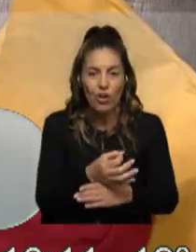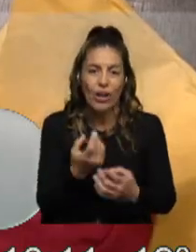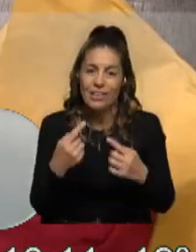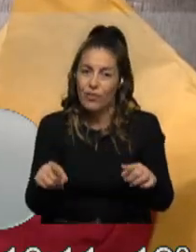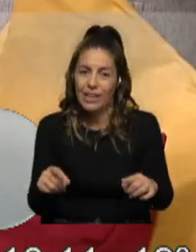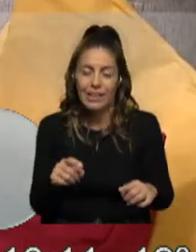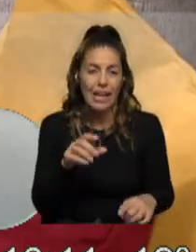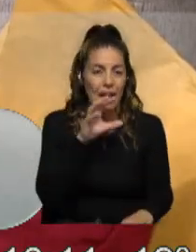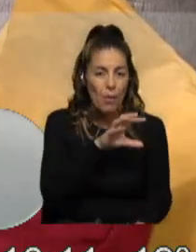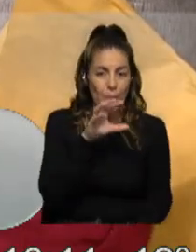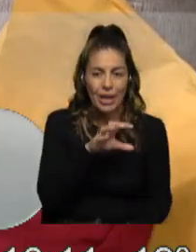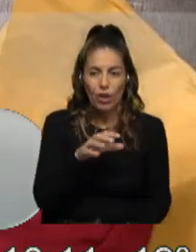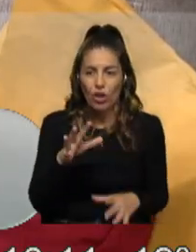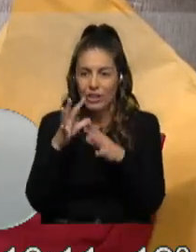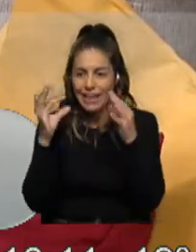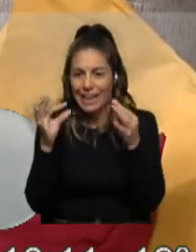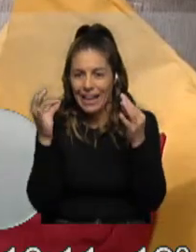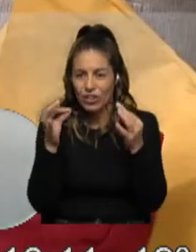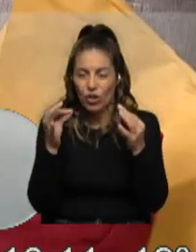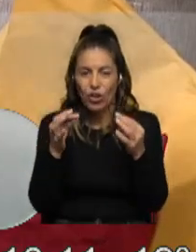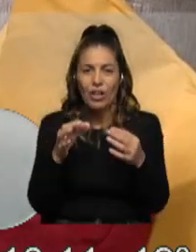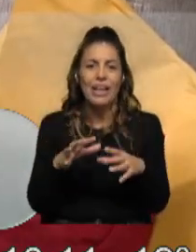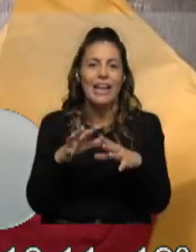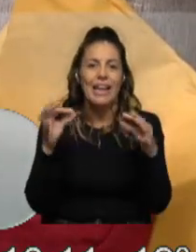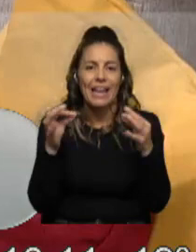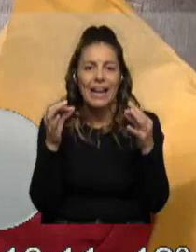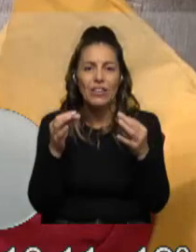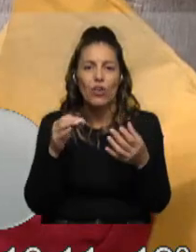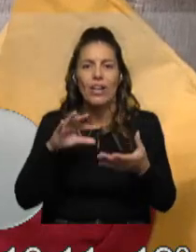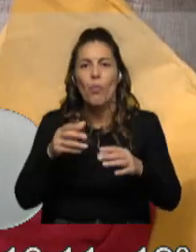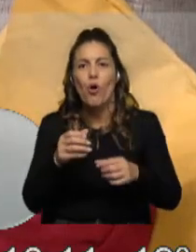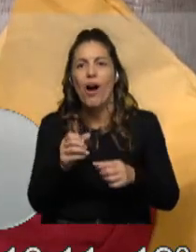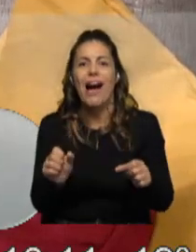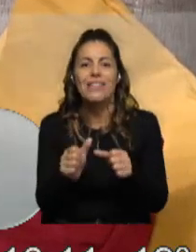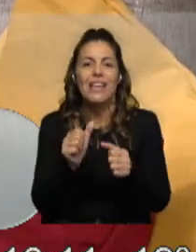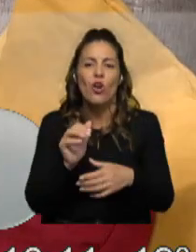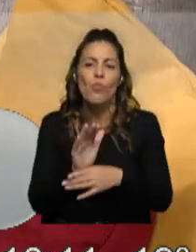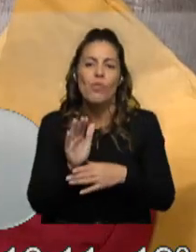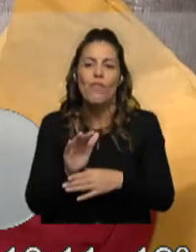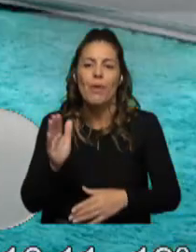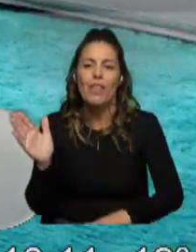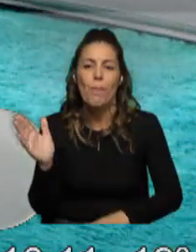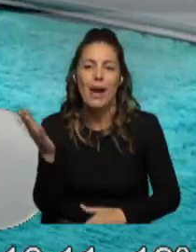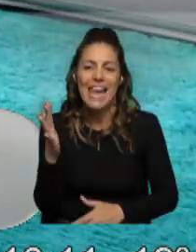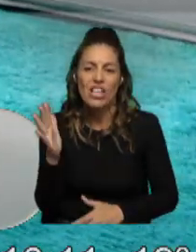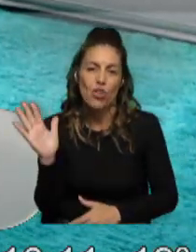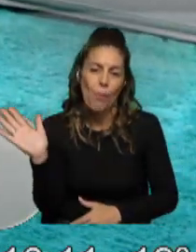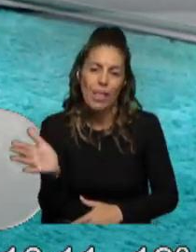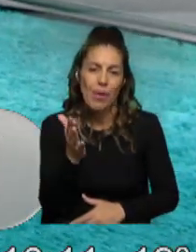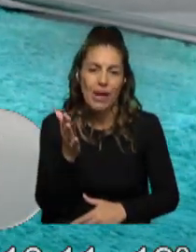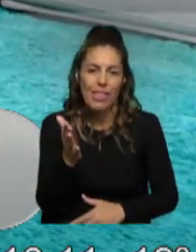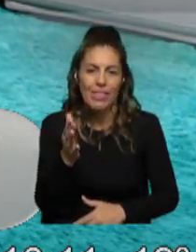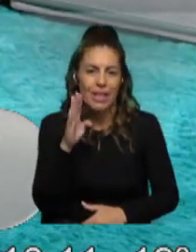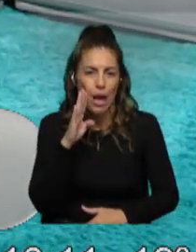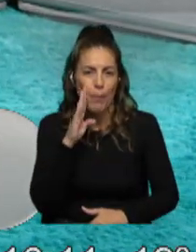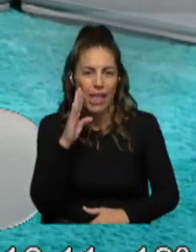y en gatos. En los gatos se trata de emular como un manazo de la madre, de forma muy suave, y se le trata de